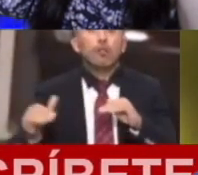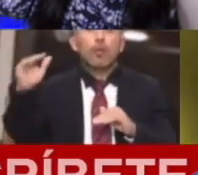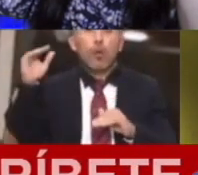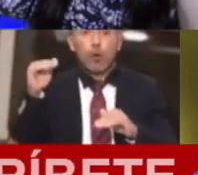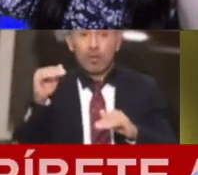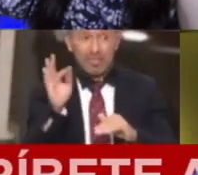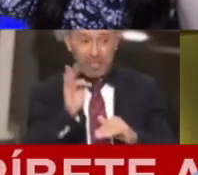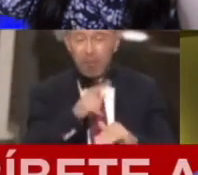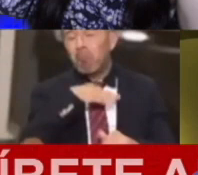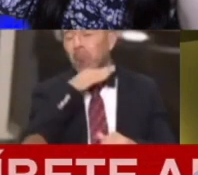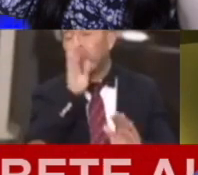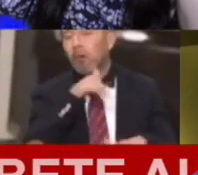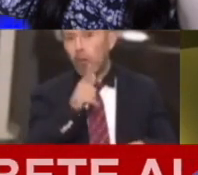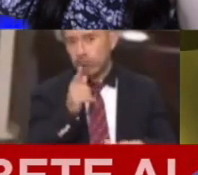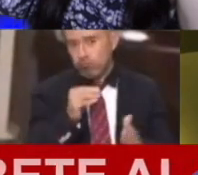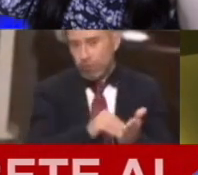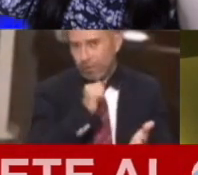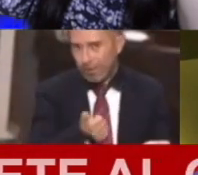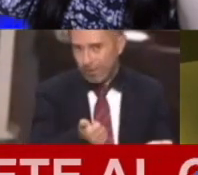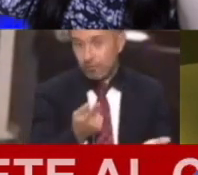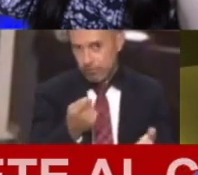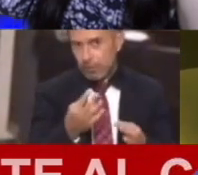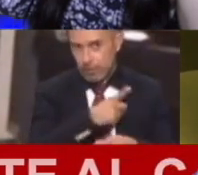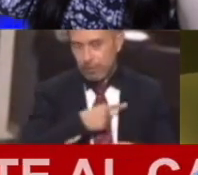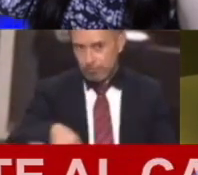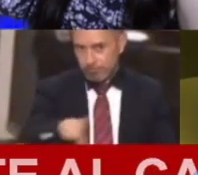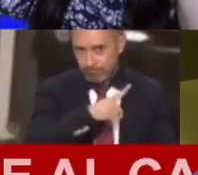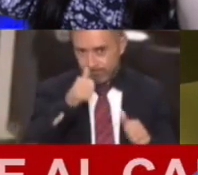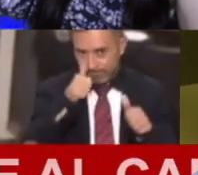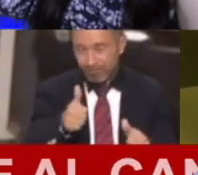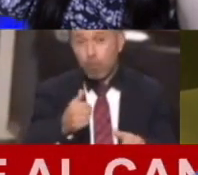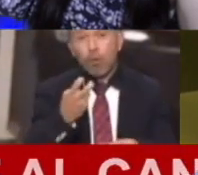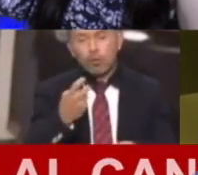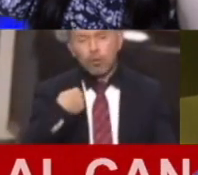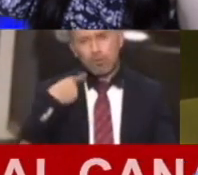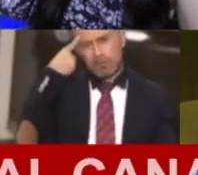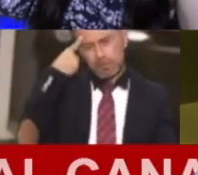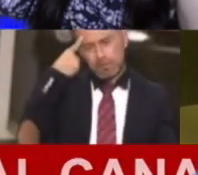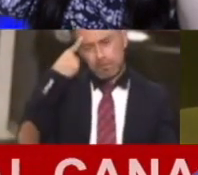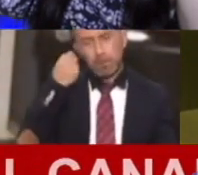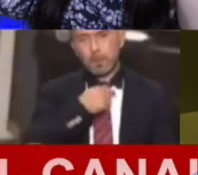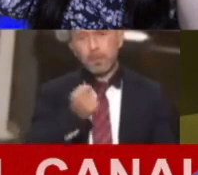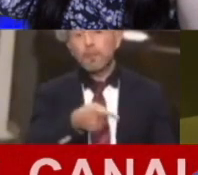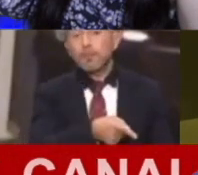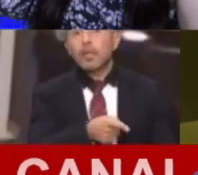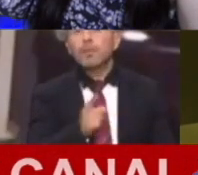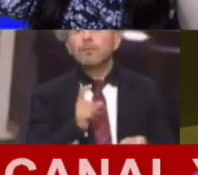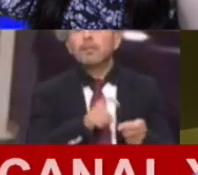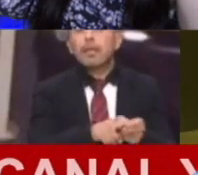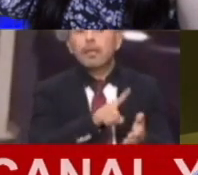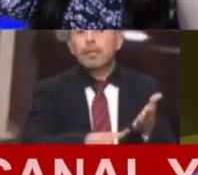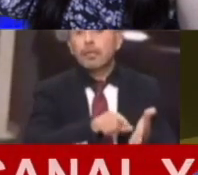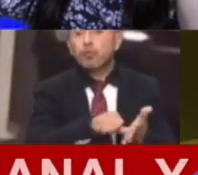Entonces creo que sí lo tenemos que tomar en cuenta, y en mi caso, por eso llego a la conclusión de que no procede la cancelación del registro.